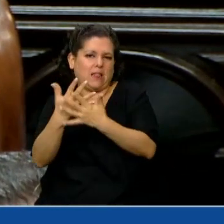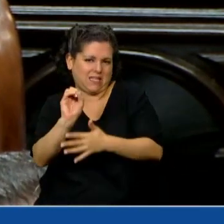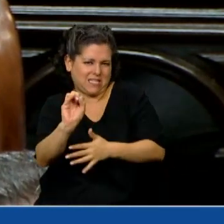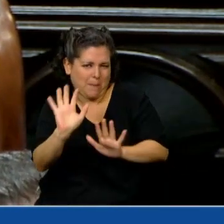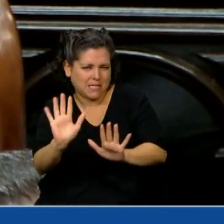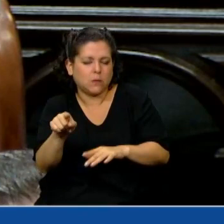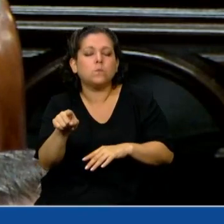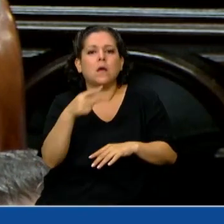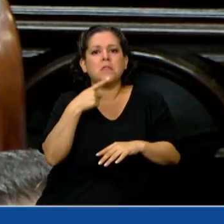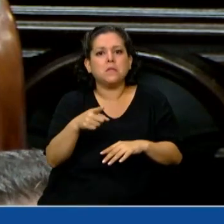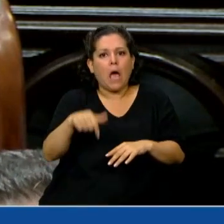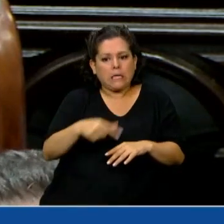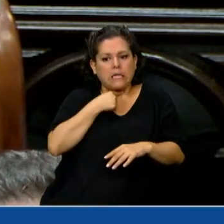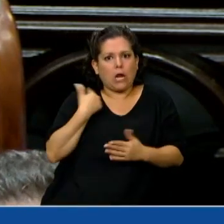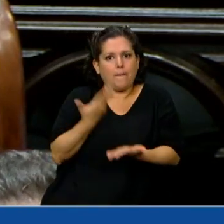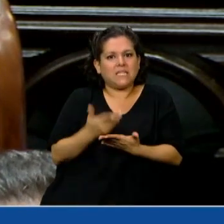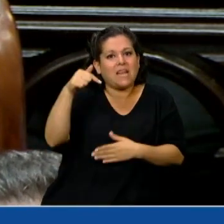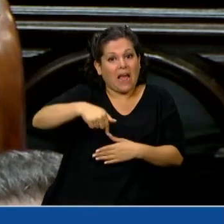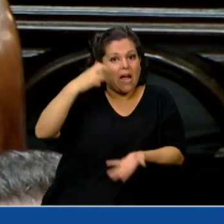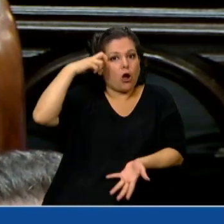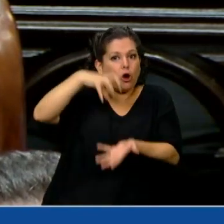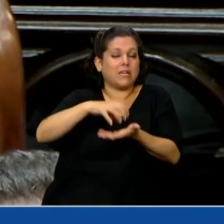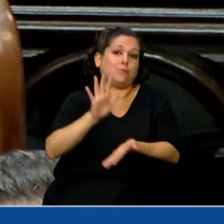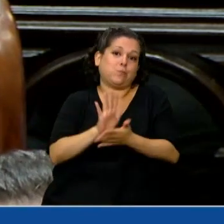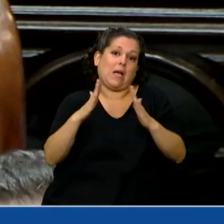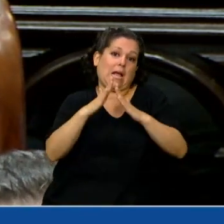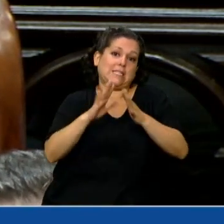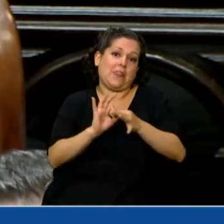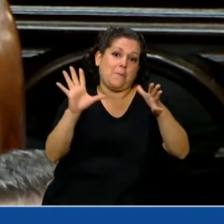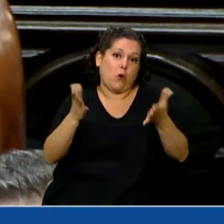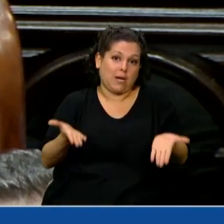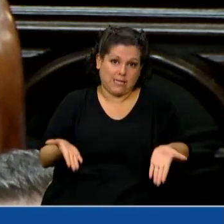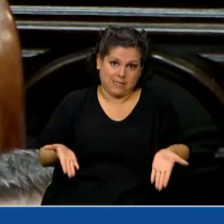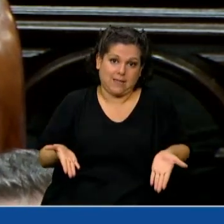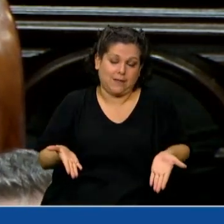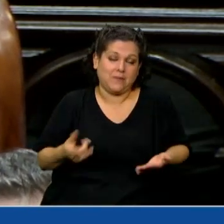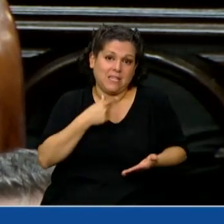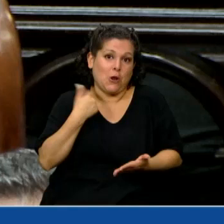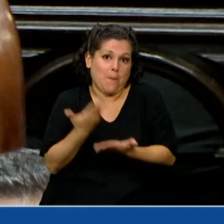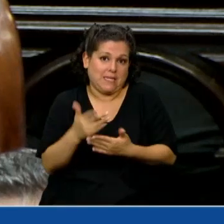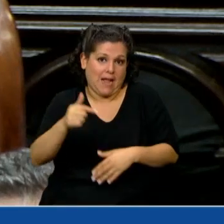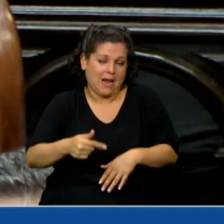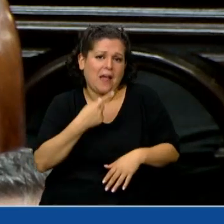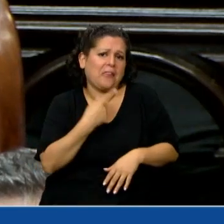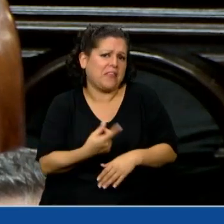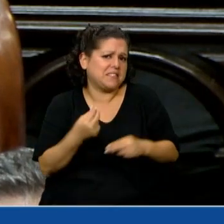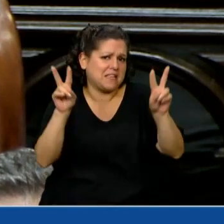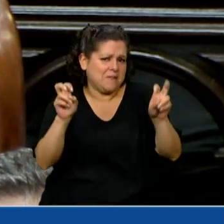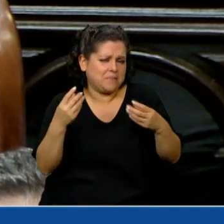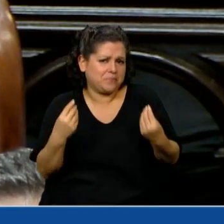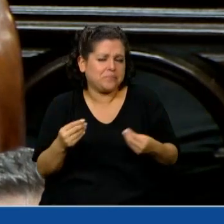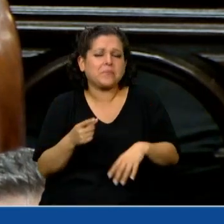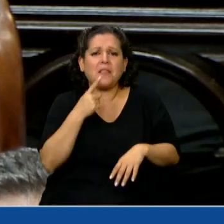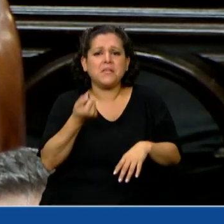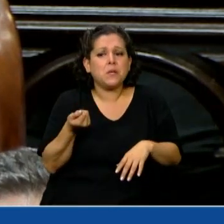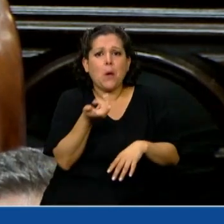que quisieron presentar acá, en este Congreso, en la Casa de la Democracia. Dice, son